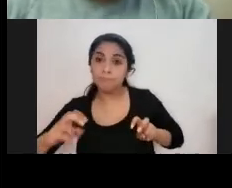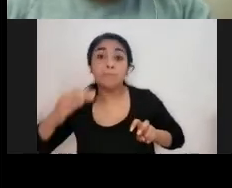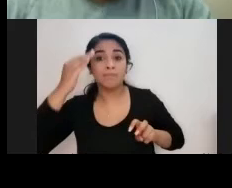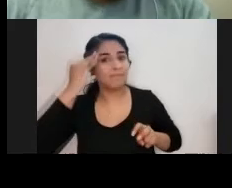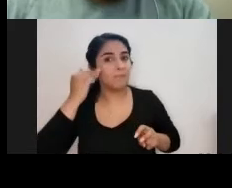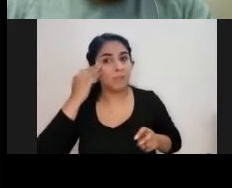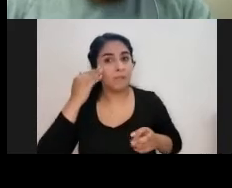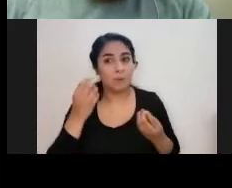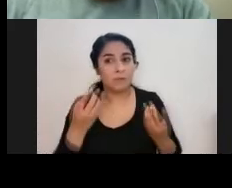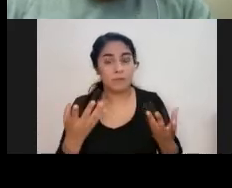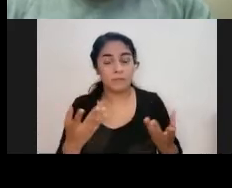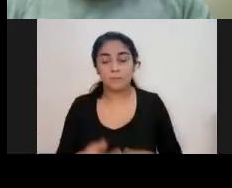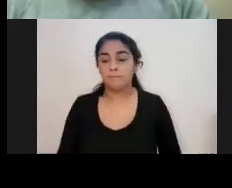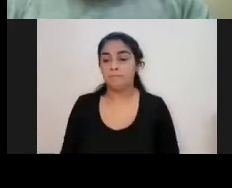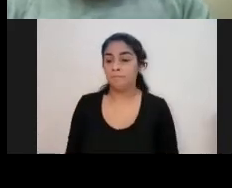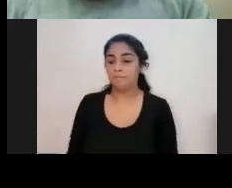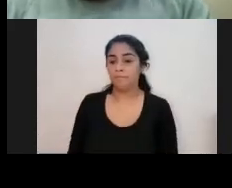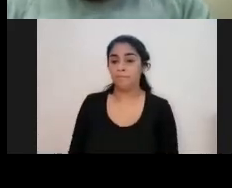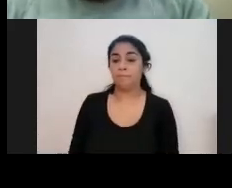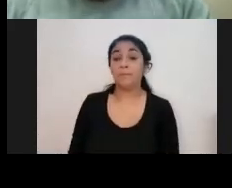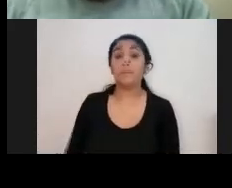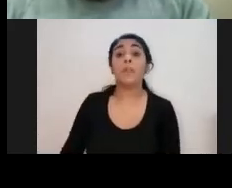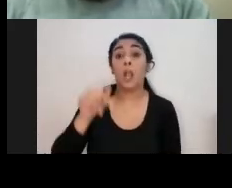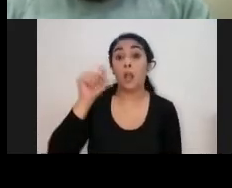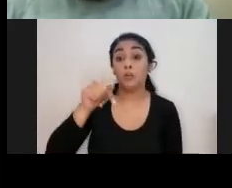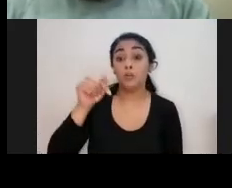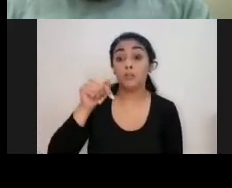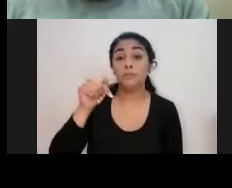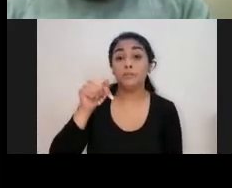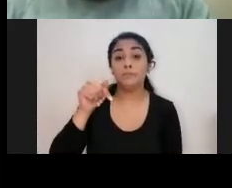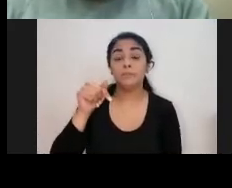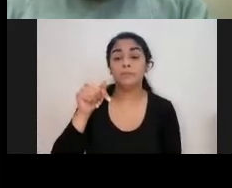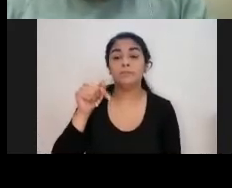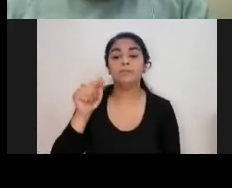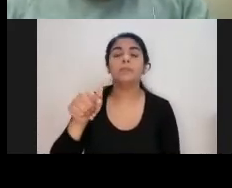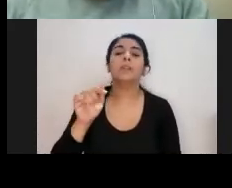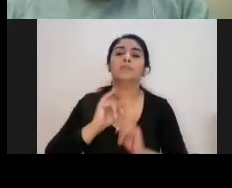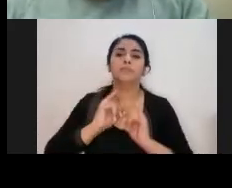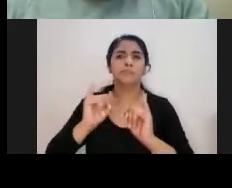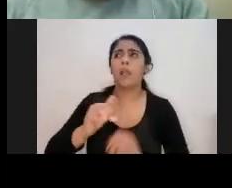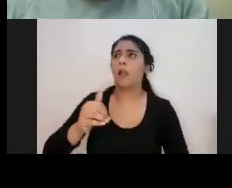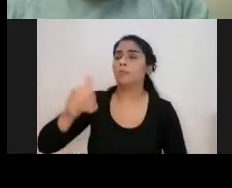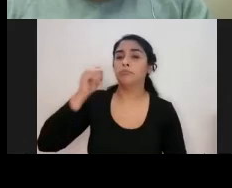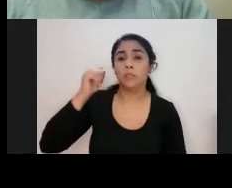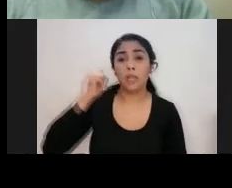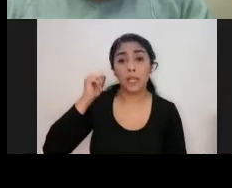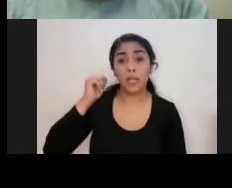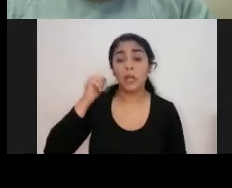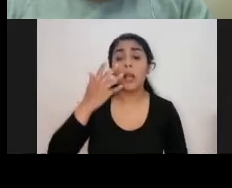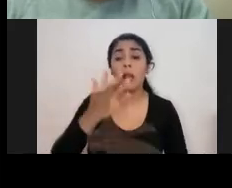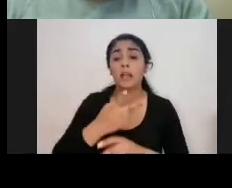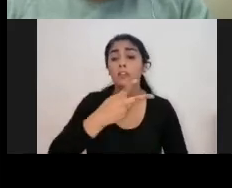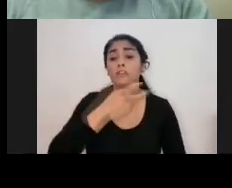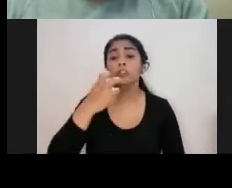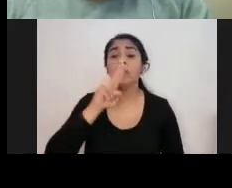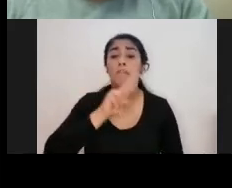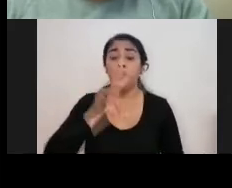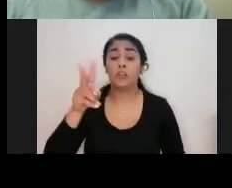sucede. Hoy día estos son los datos de ayer, ¿cierto?, en el cual tenemos 222 millones de